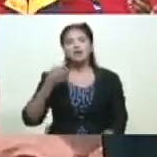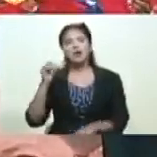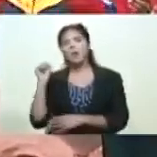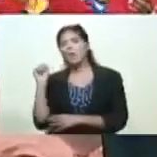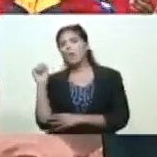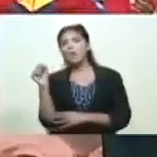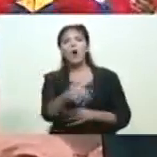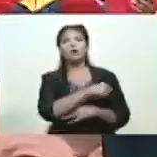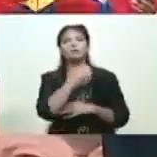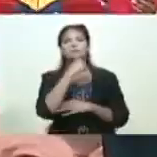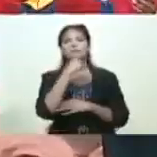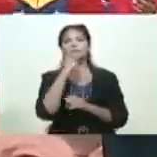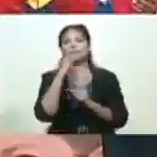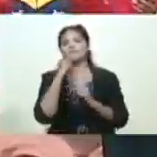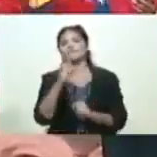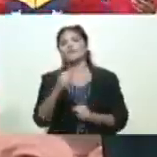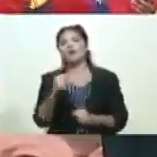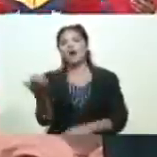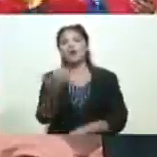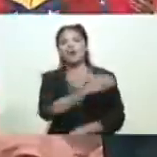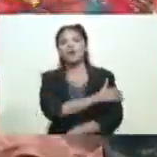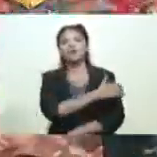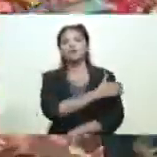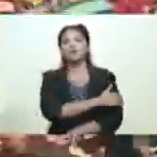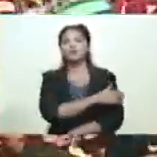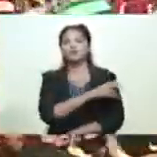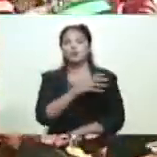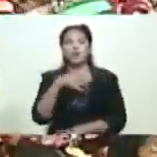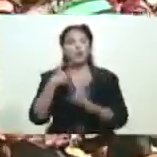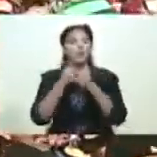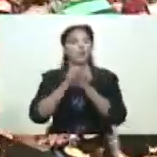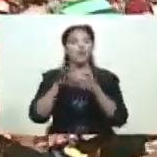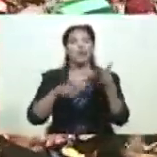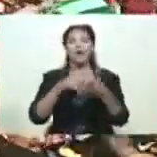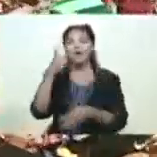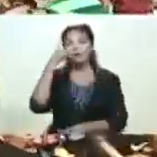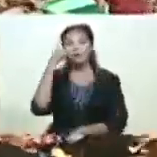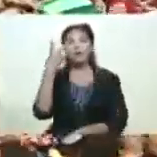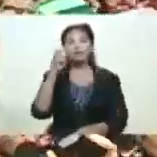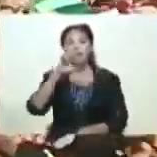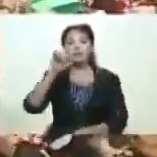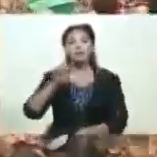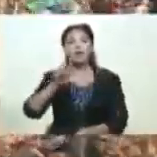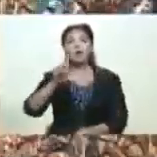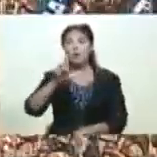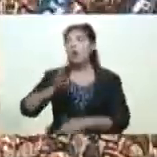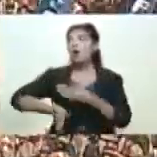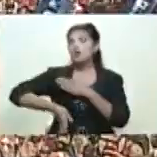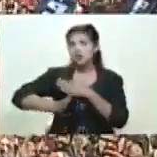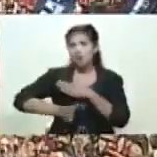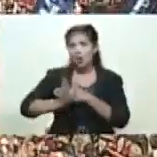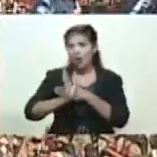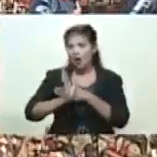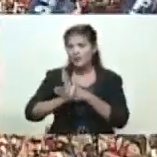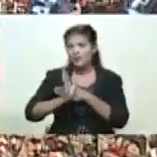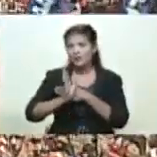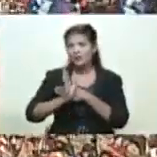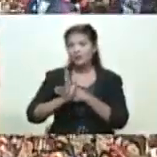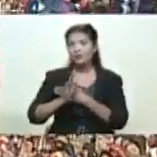knockout fulminante a la oposición violenta el 30 de julio y todavía no se recuperan